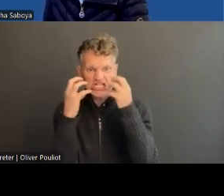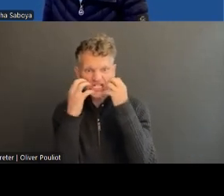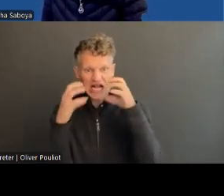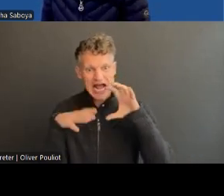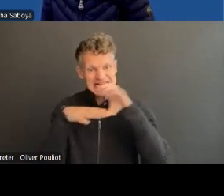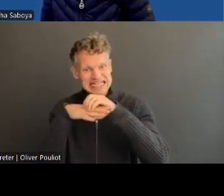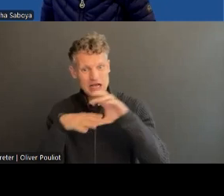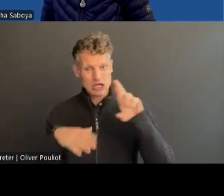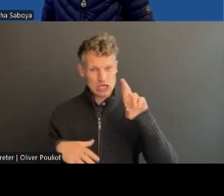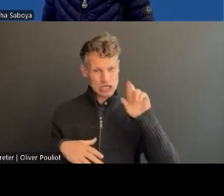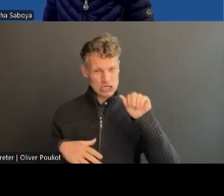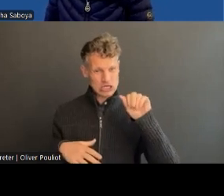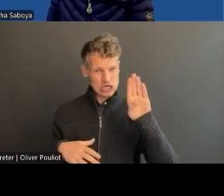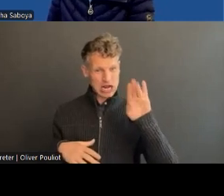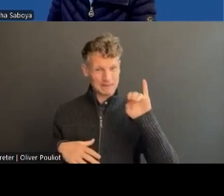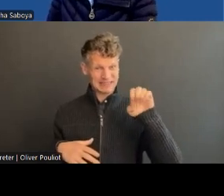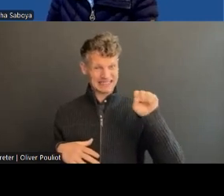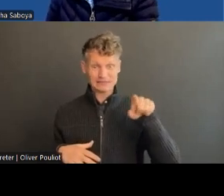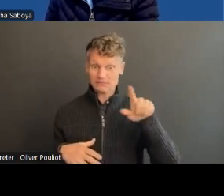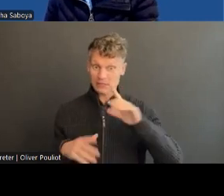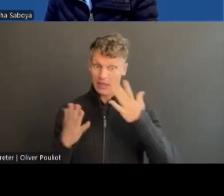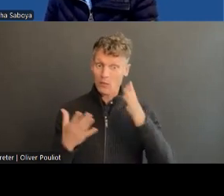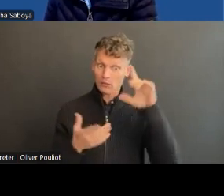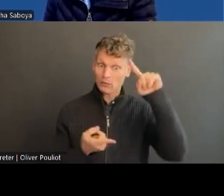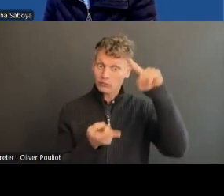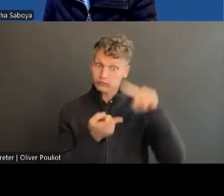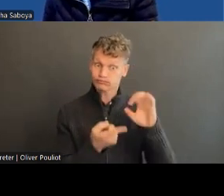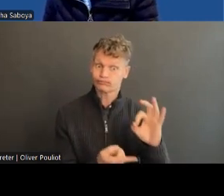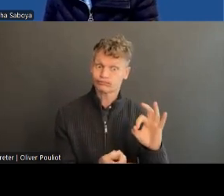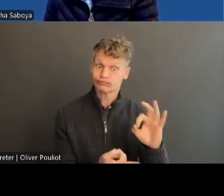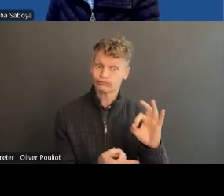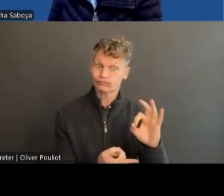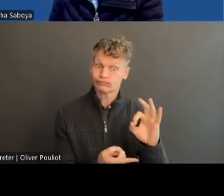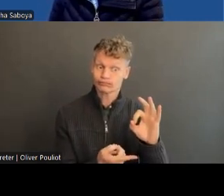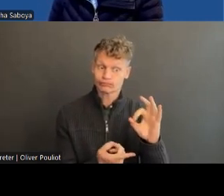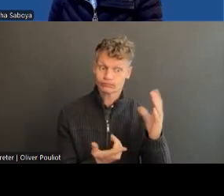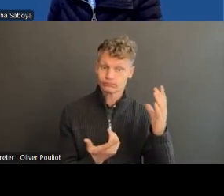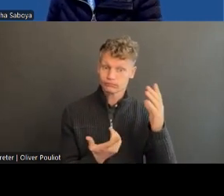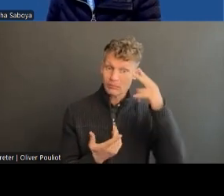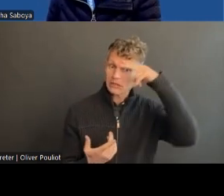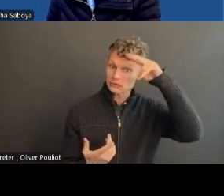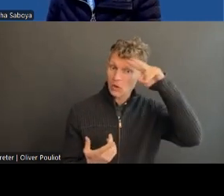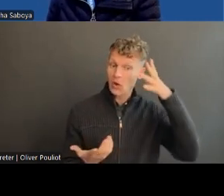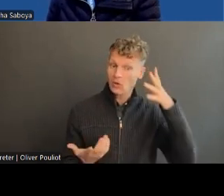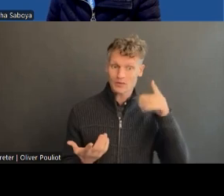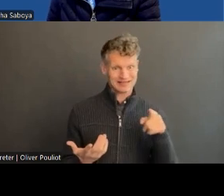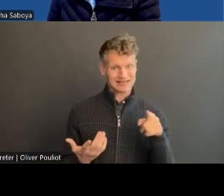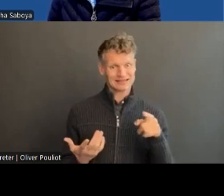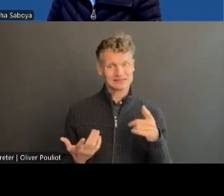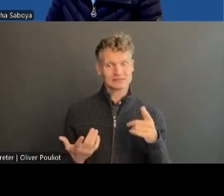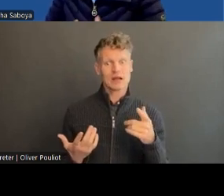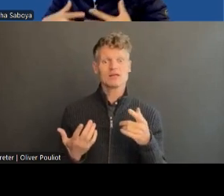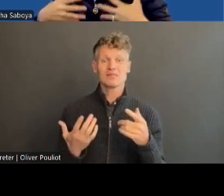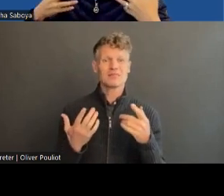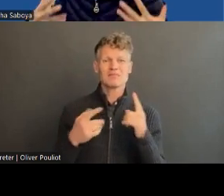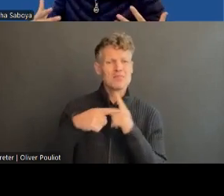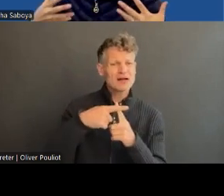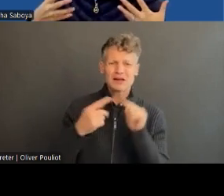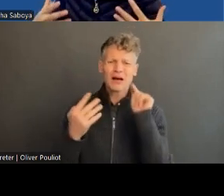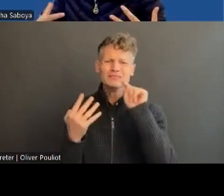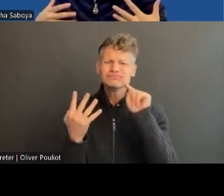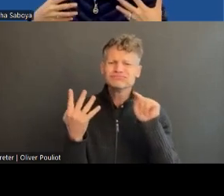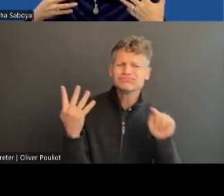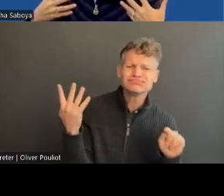Así que en algunos de los países tenemos países que han llegado a la eliminación de la transmisión materno-infantil del VIH y de